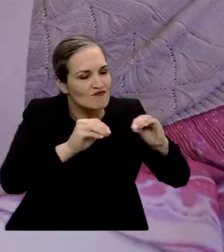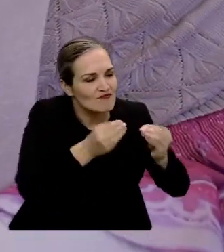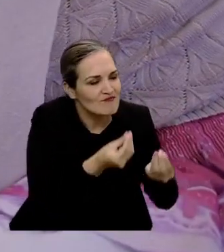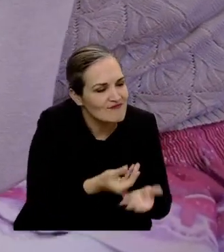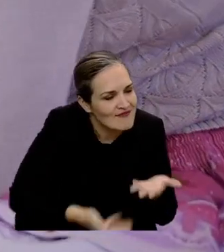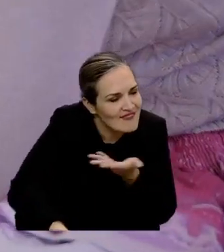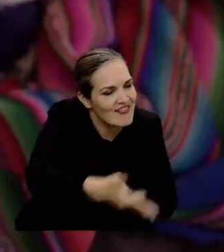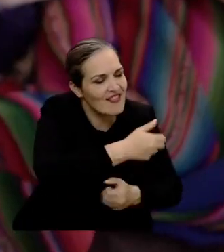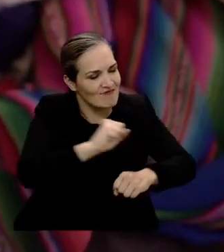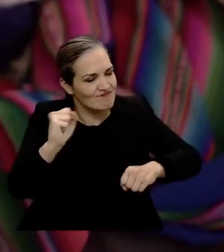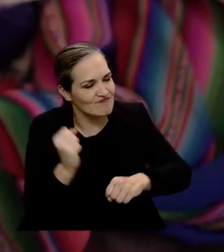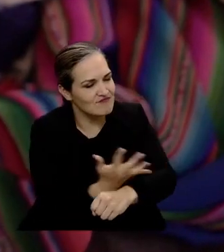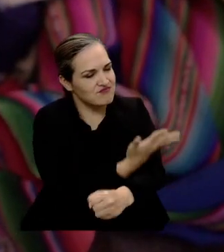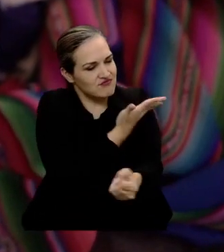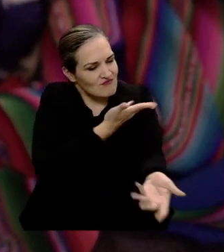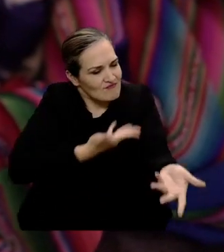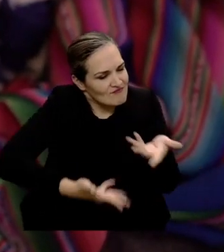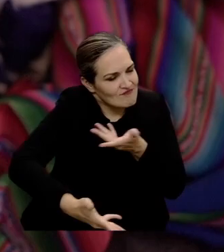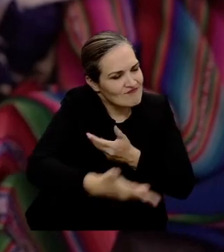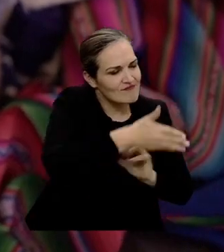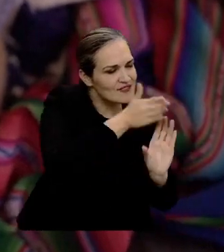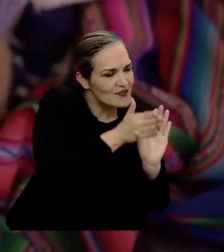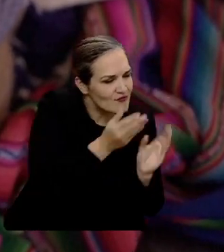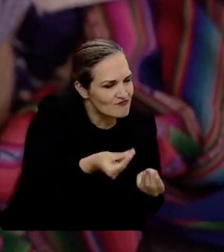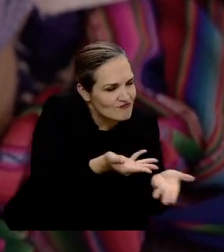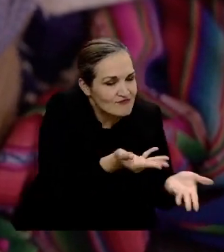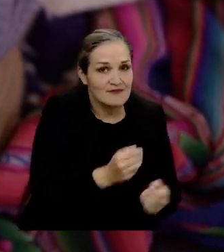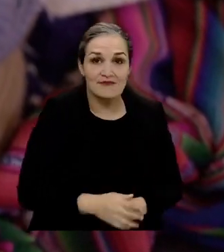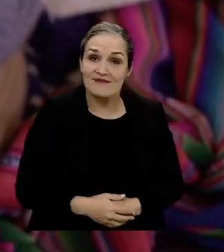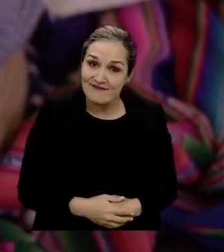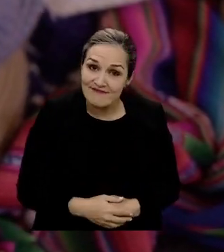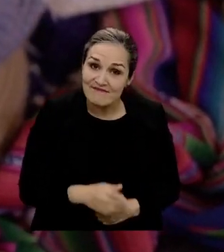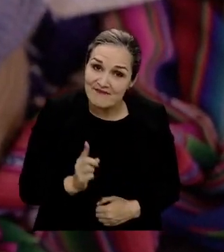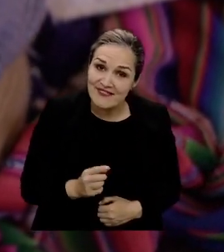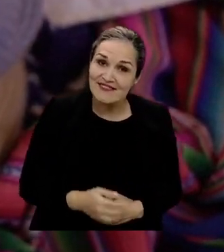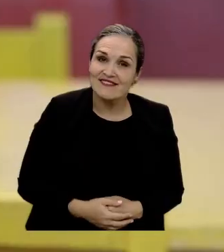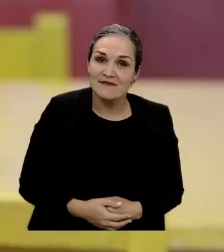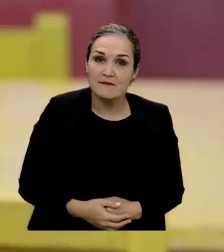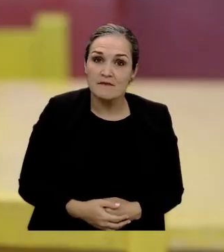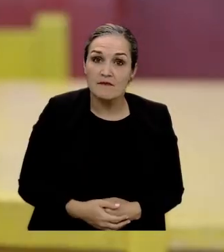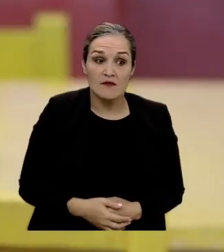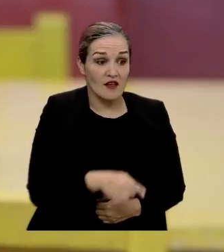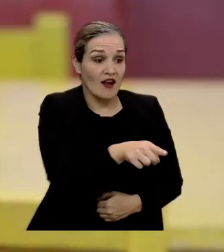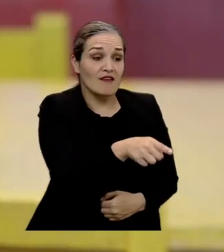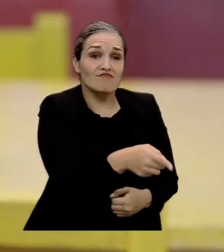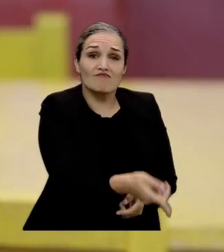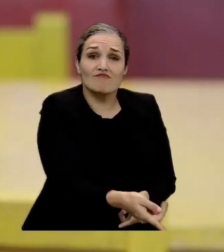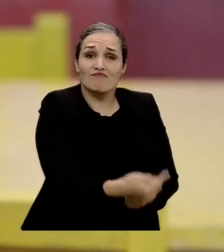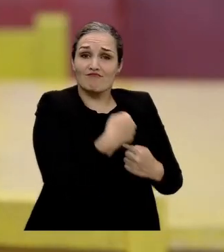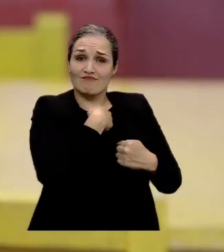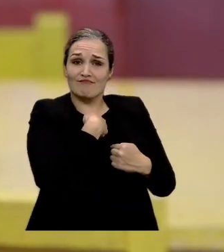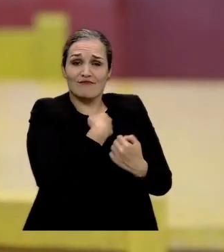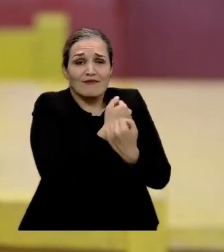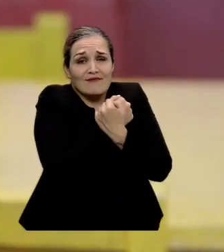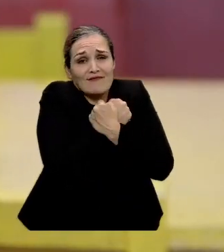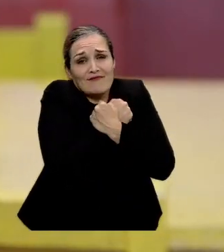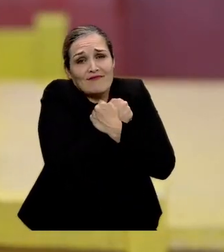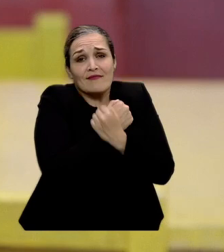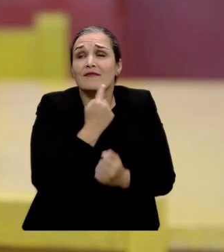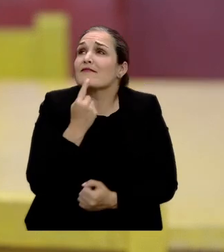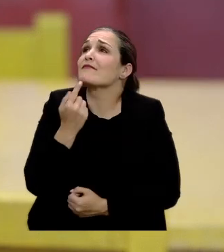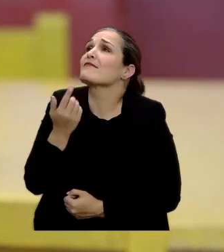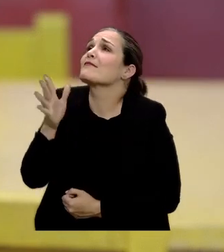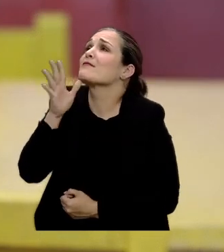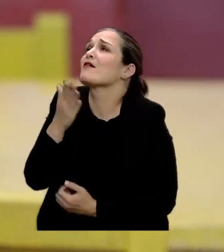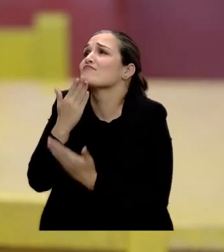alfabetizar lo que son las emociones. Son muy amorosos, me abraza, me dice